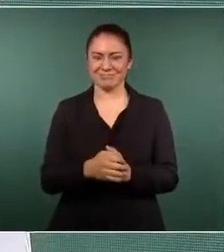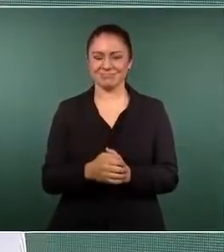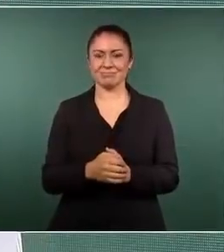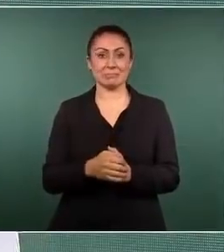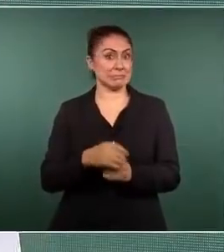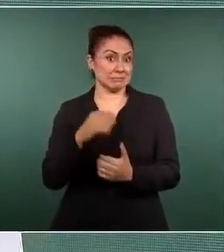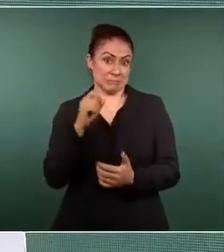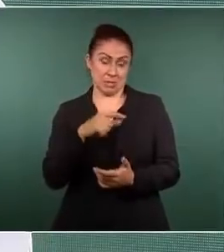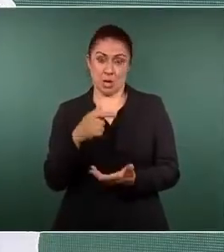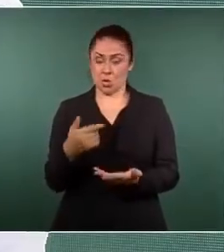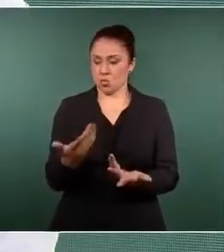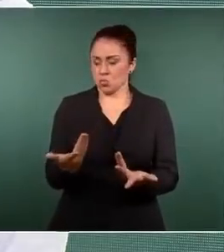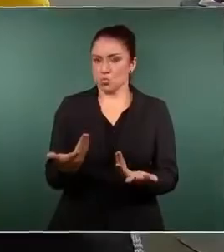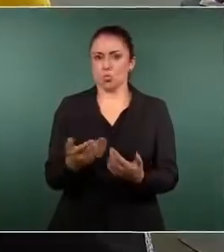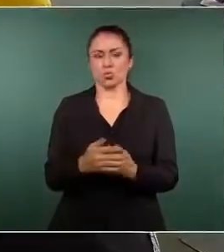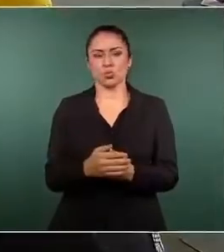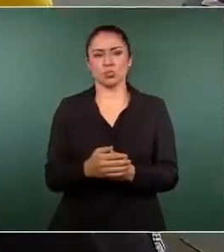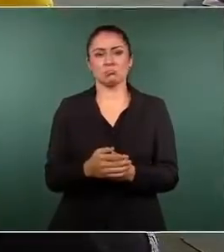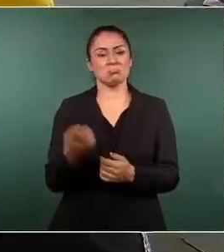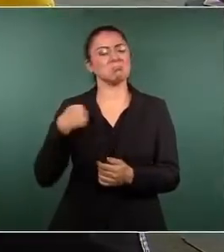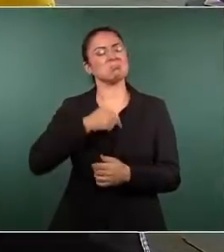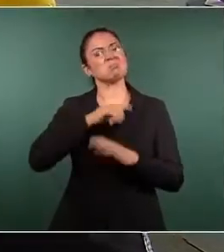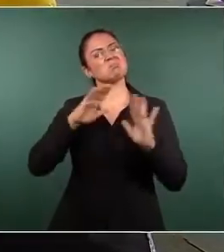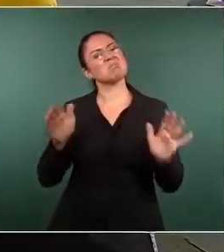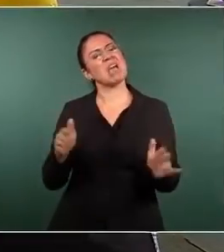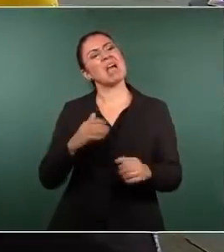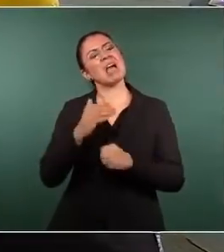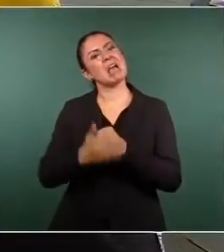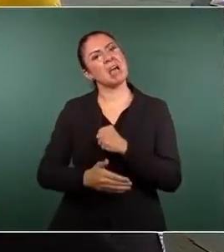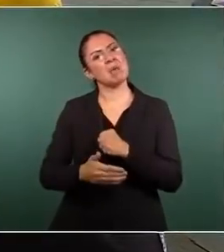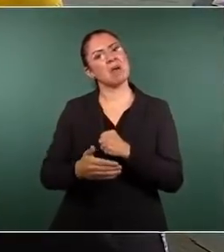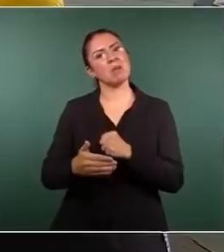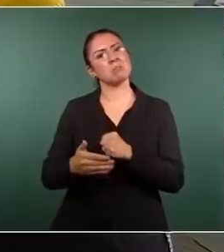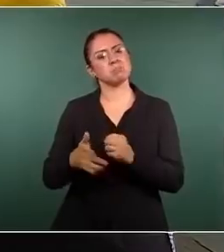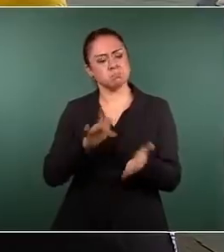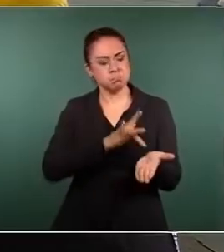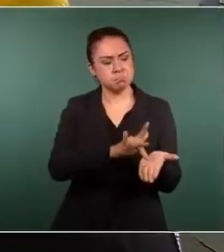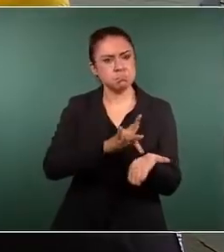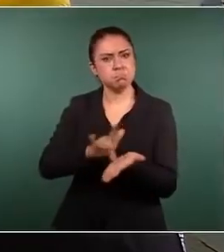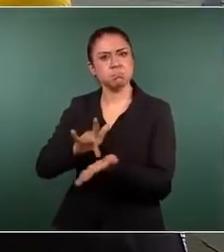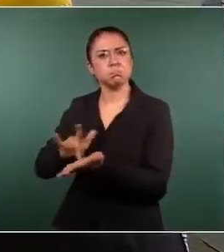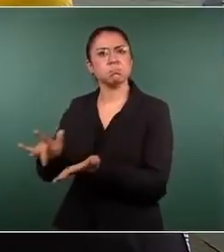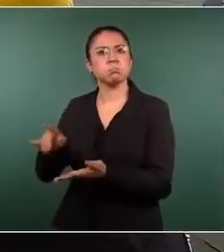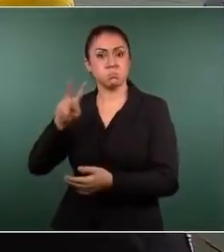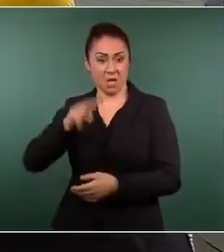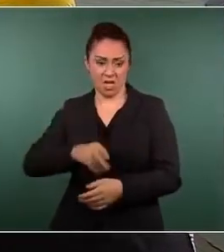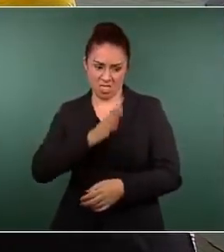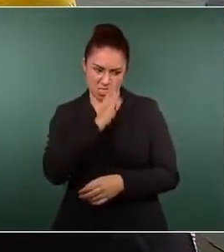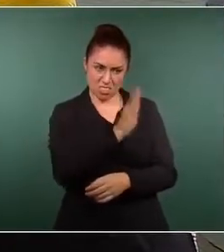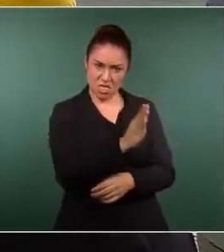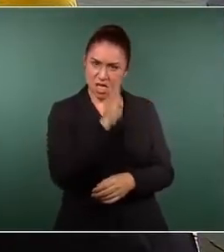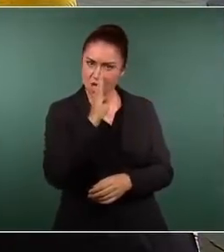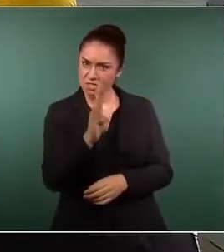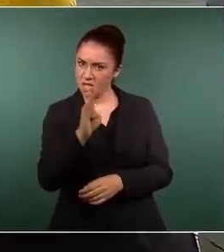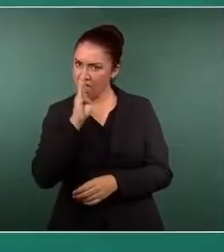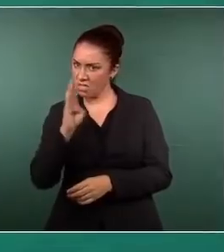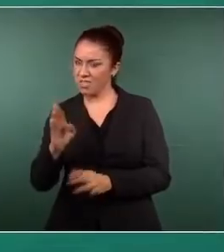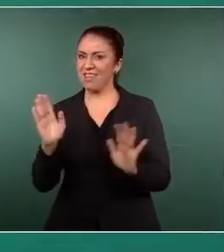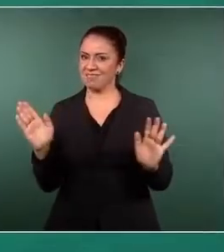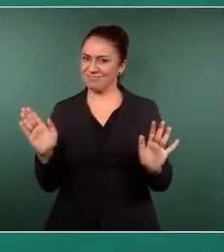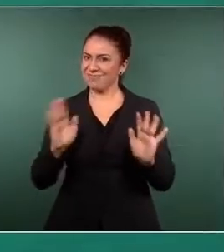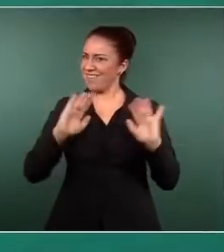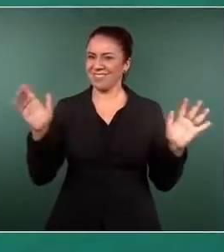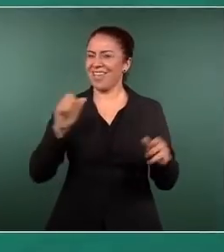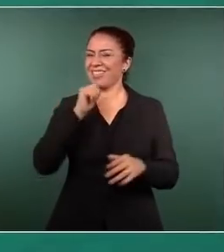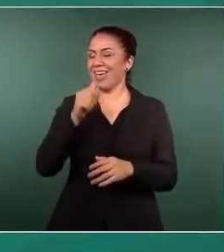acabamos de terminar de entregar apoyos de manera directa porque ya